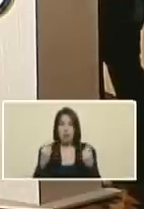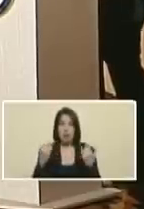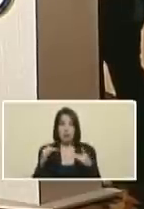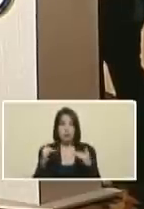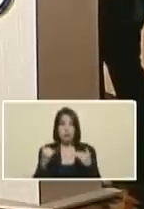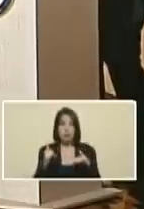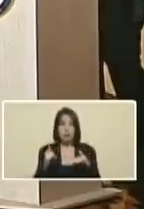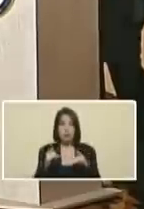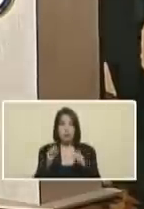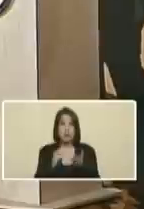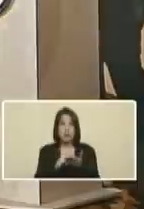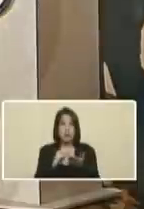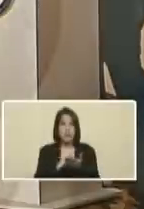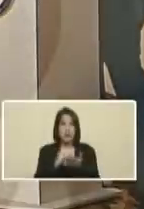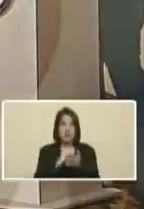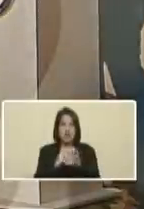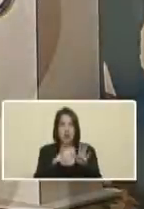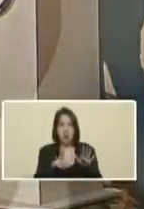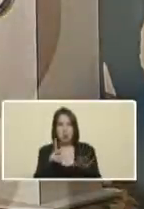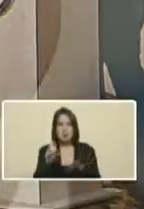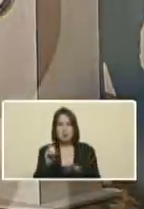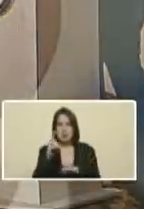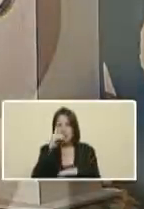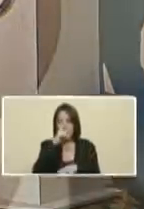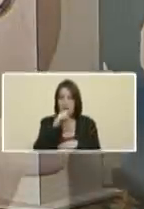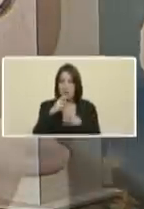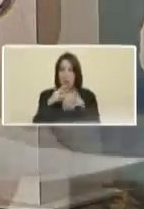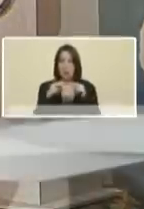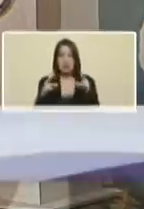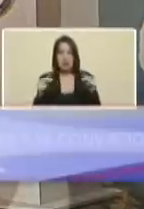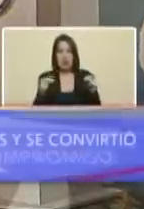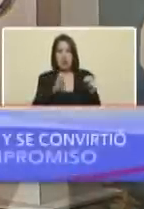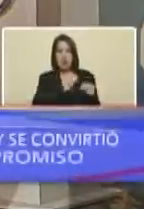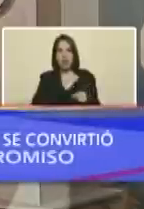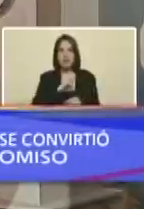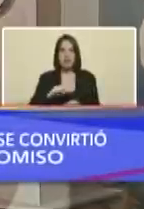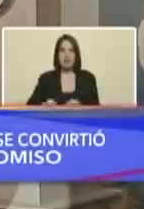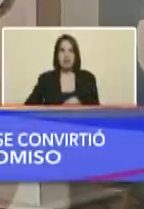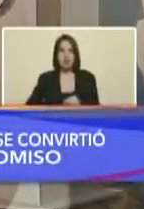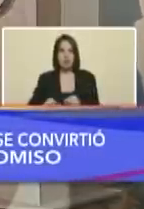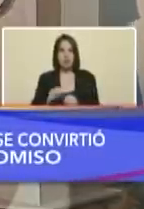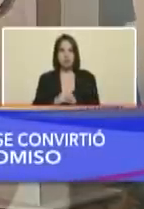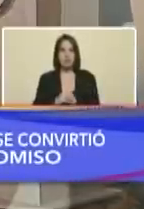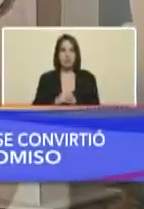en los 80 sonaba en Nicaragua, en El Salvador, en Guatemala.